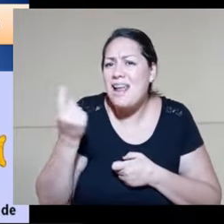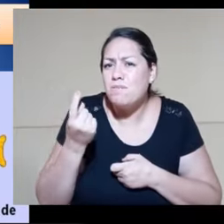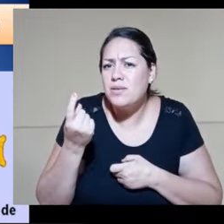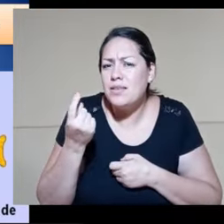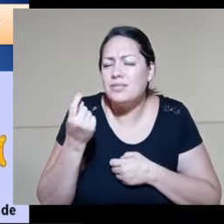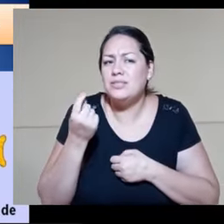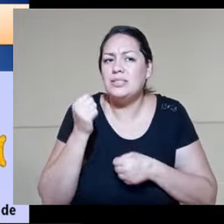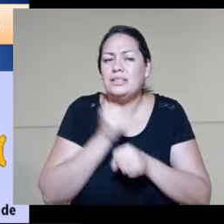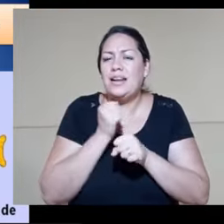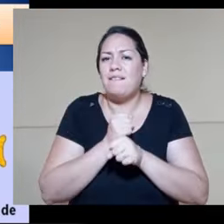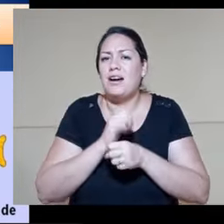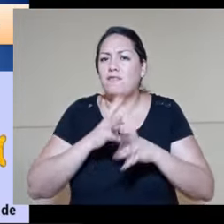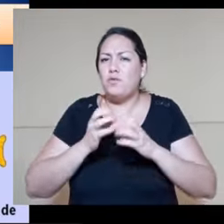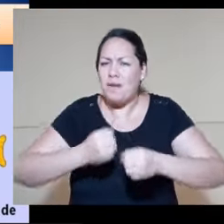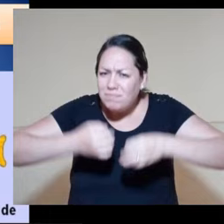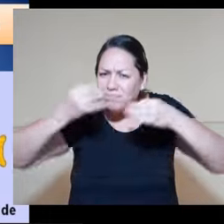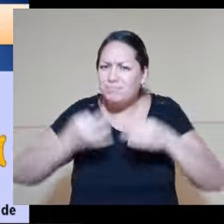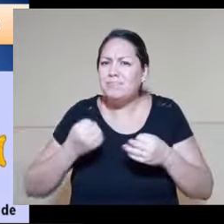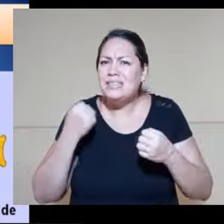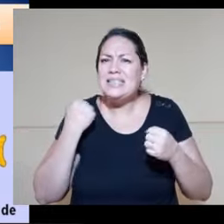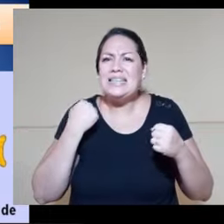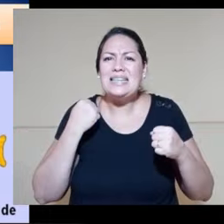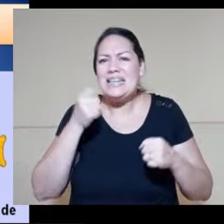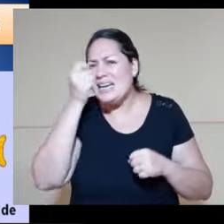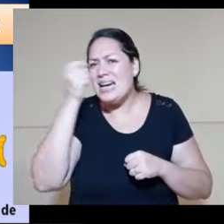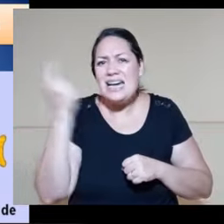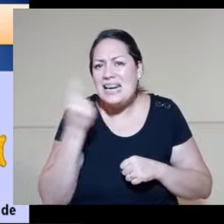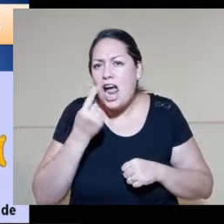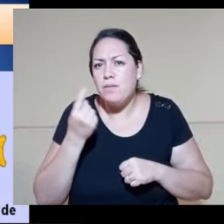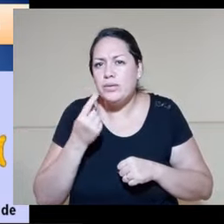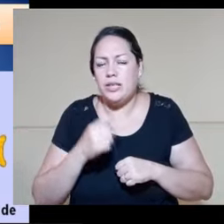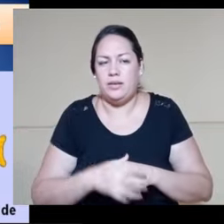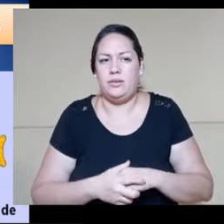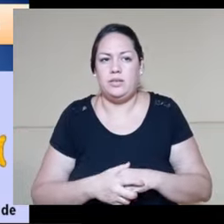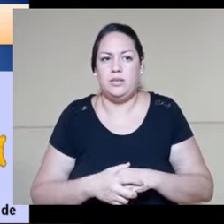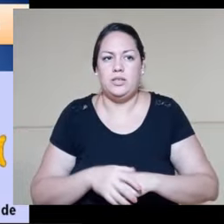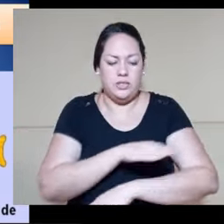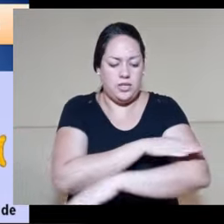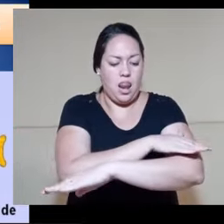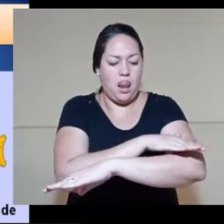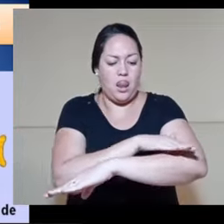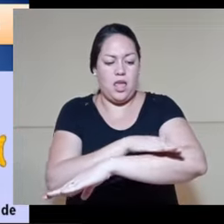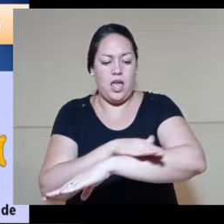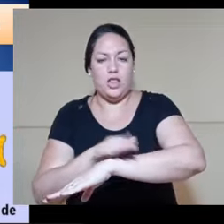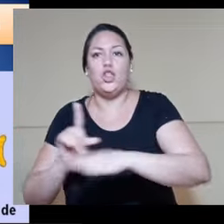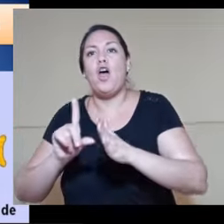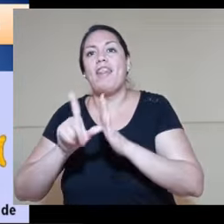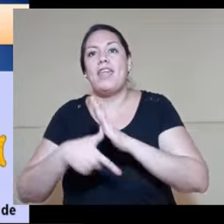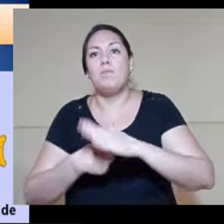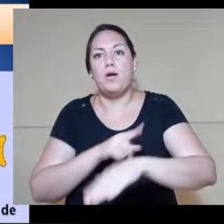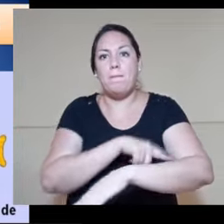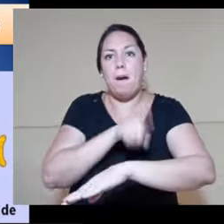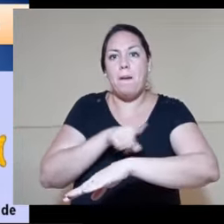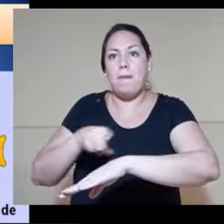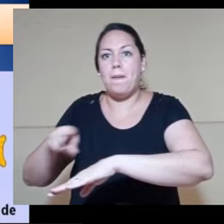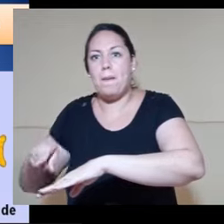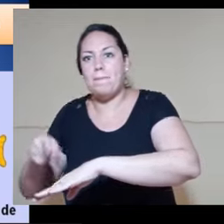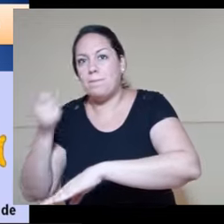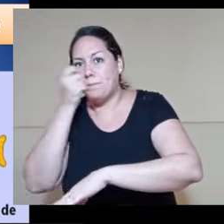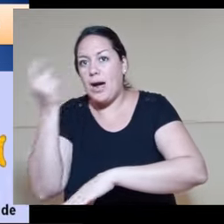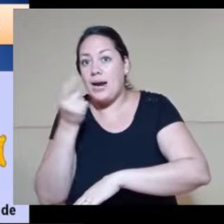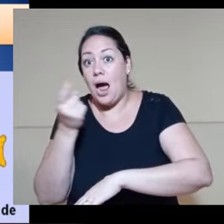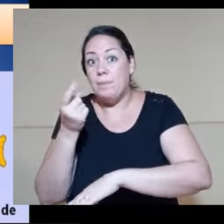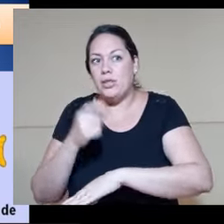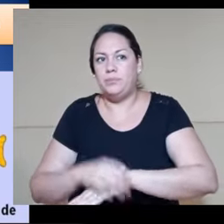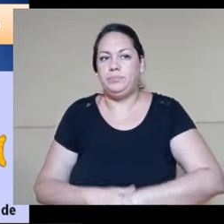velocidad para poder viajar el impulso. Una conducción lineal es mucho más